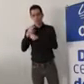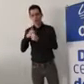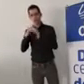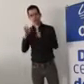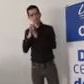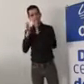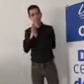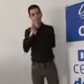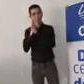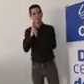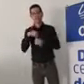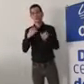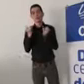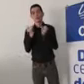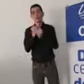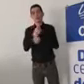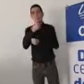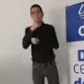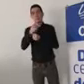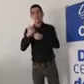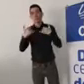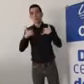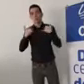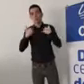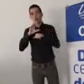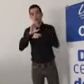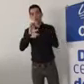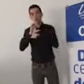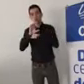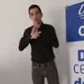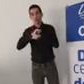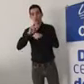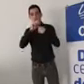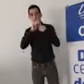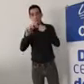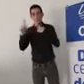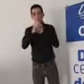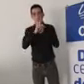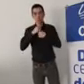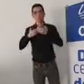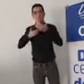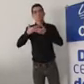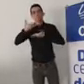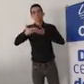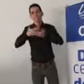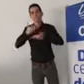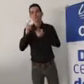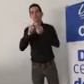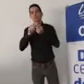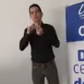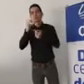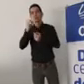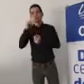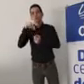joven colombiano en representar al país en la Asamblea General de las Naciones Unidas en dos ocasiones, una de ellas con